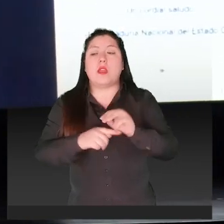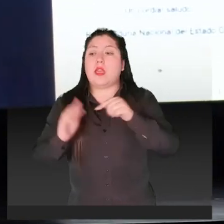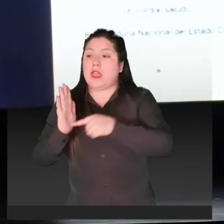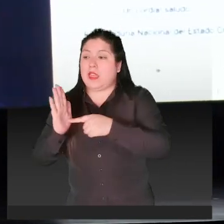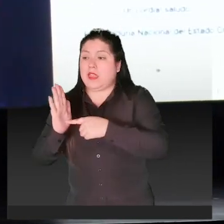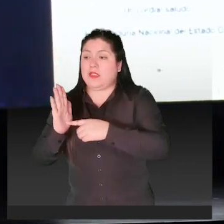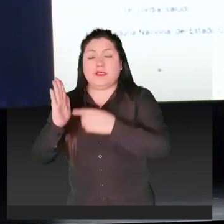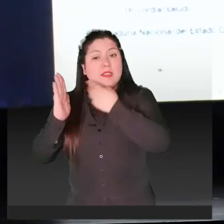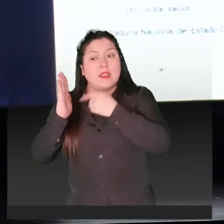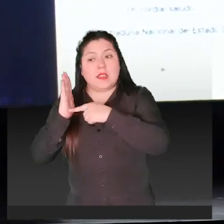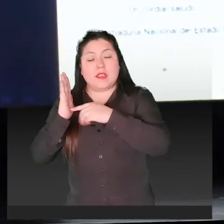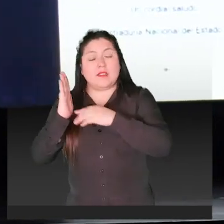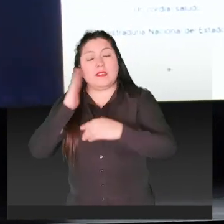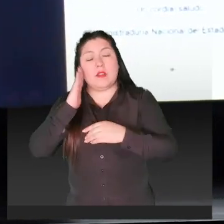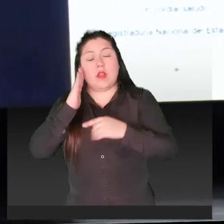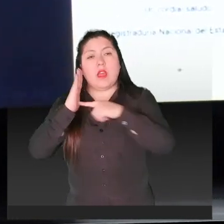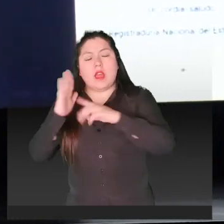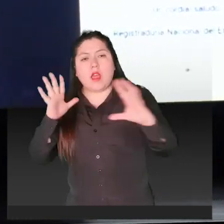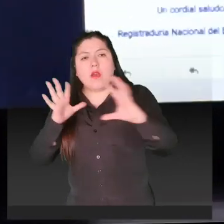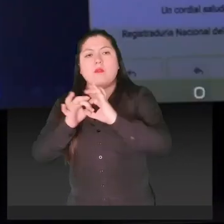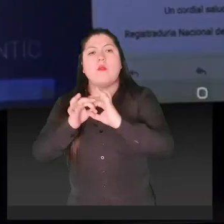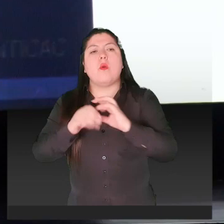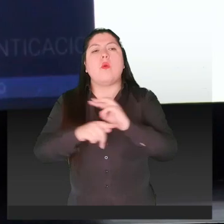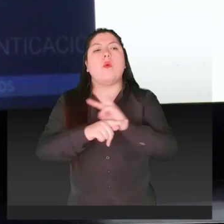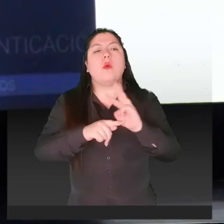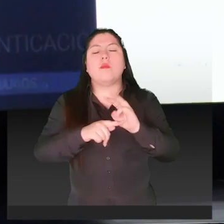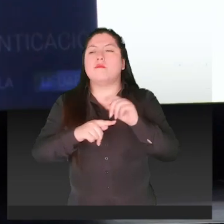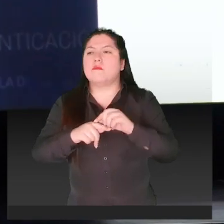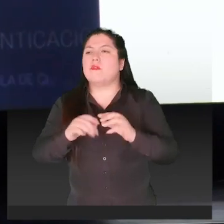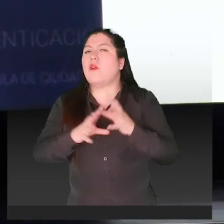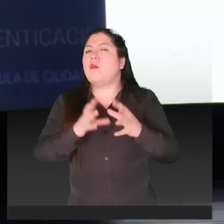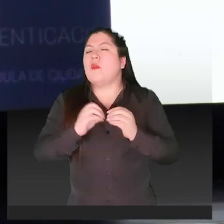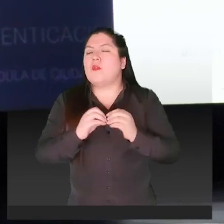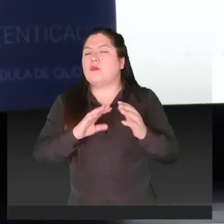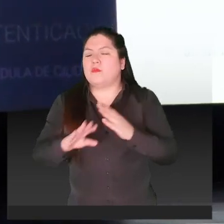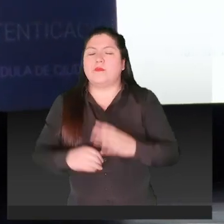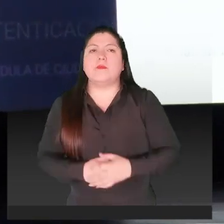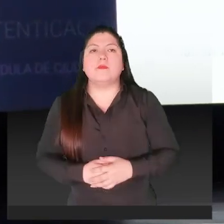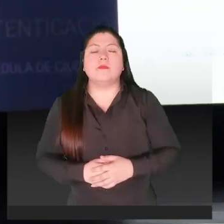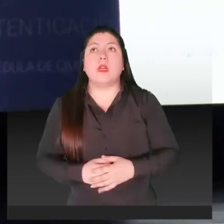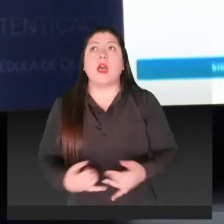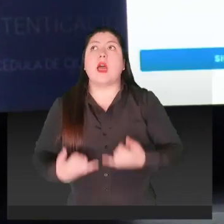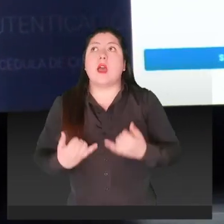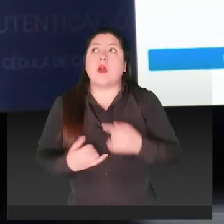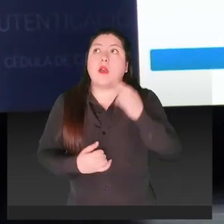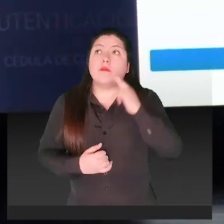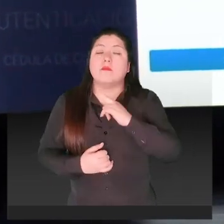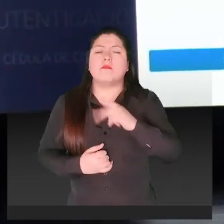dispositivo smartphone, pero también un link al que podremos acceder desde nuestro smartphone para la habilitación del documento de identidad.